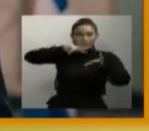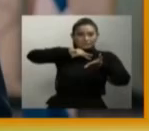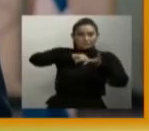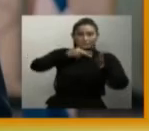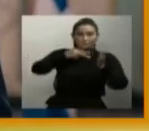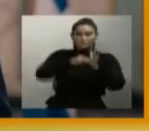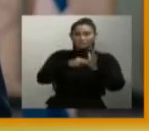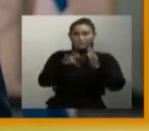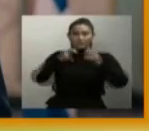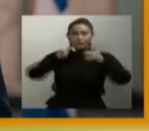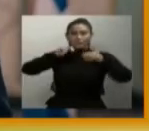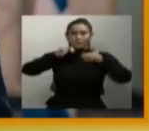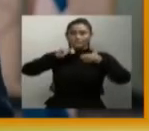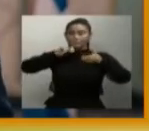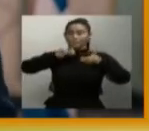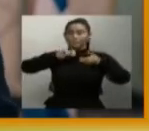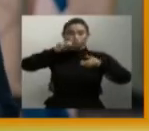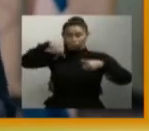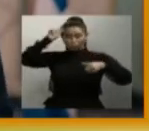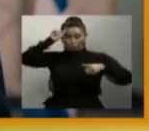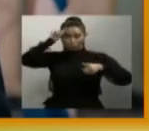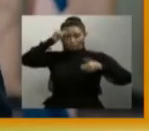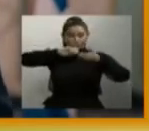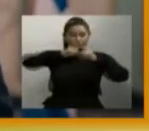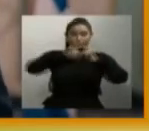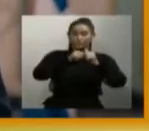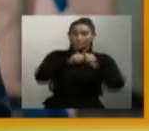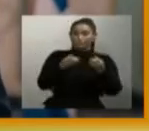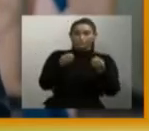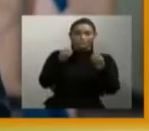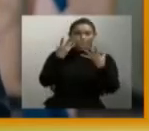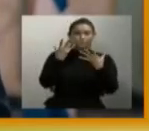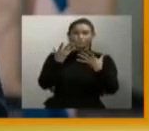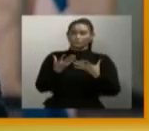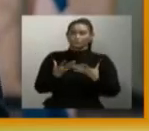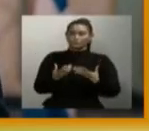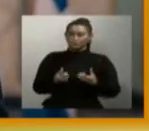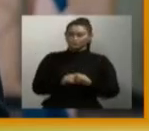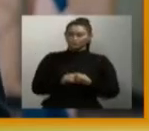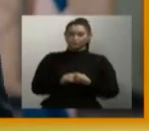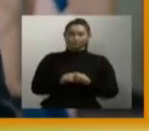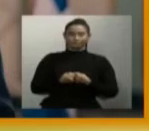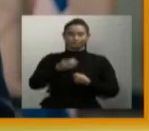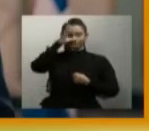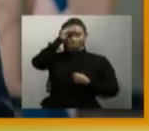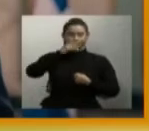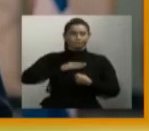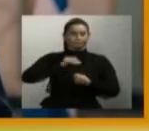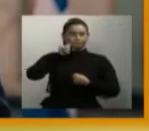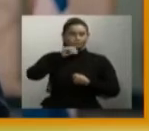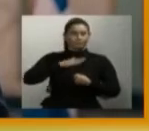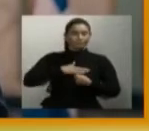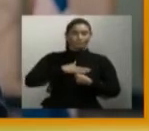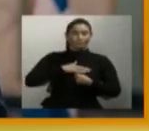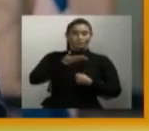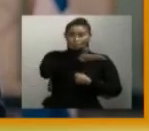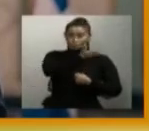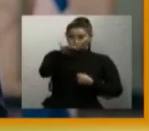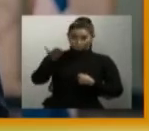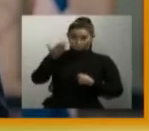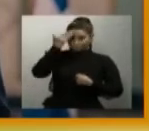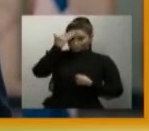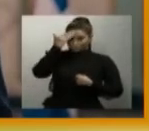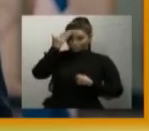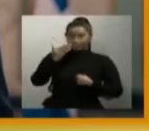lo que producían porque les salía más caro venderlos hacer